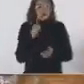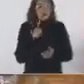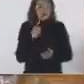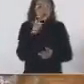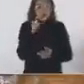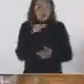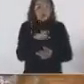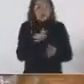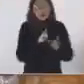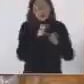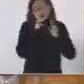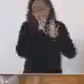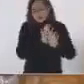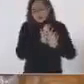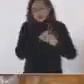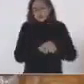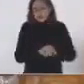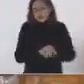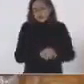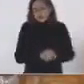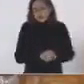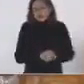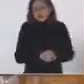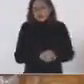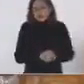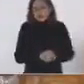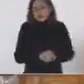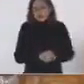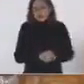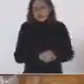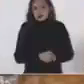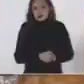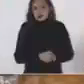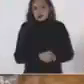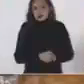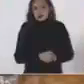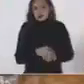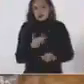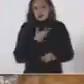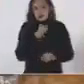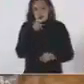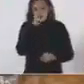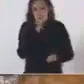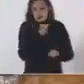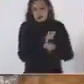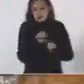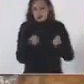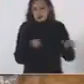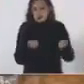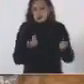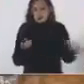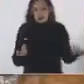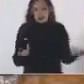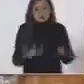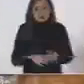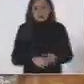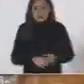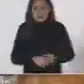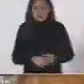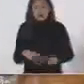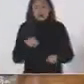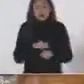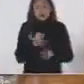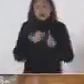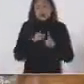del PAN, con todo respeto, que los respeto, cometieron un error estratégico de meter